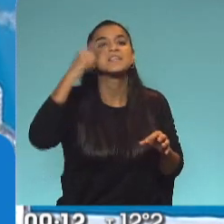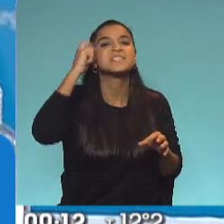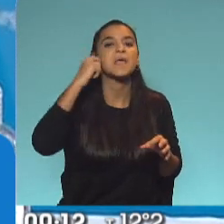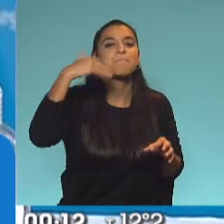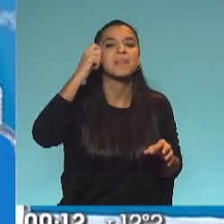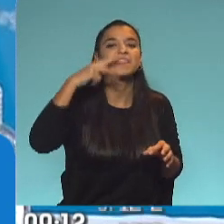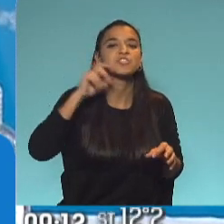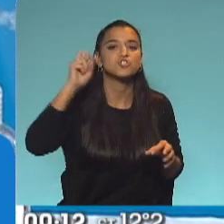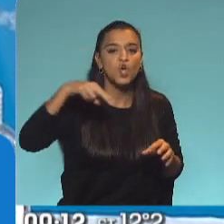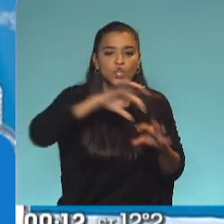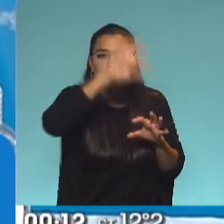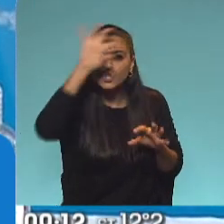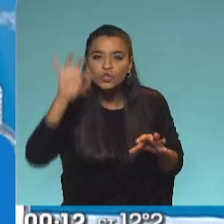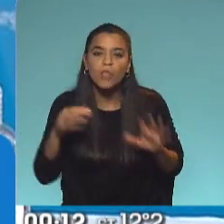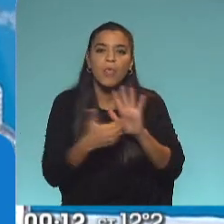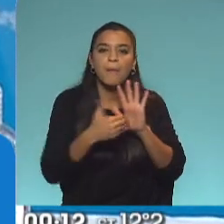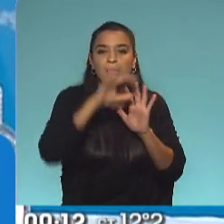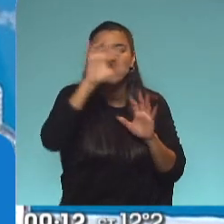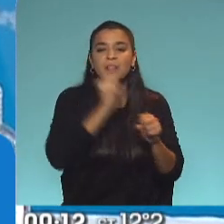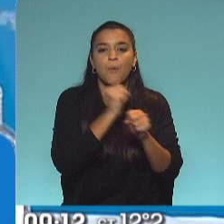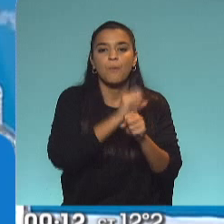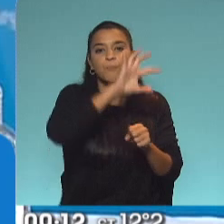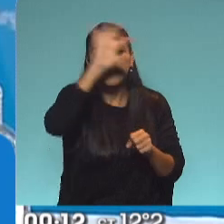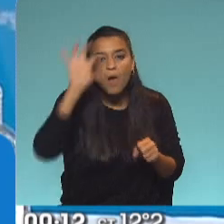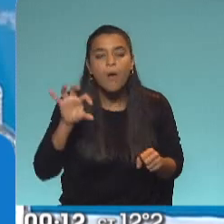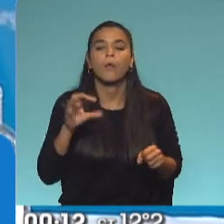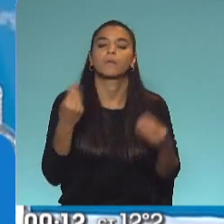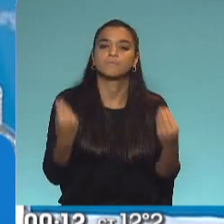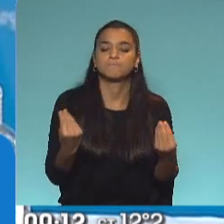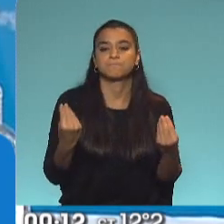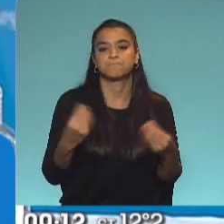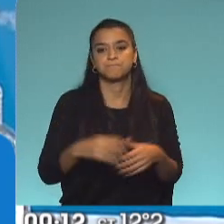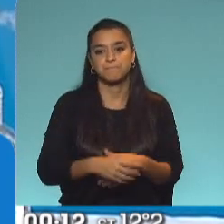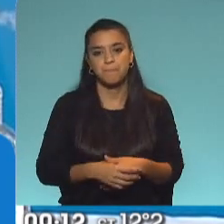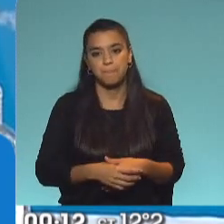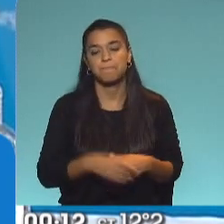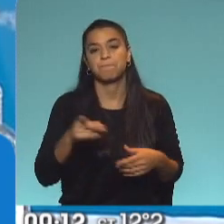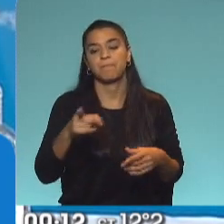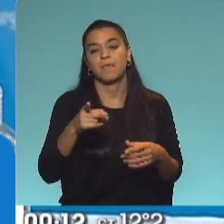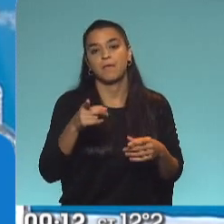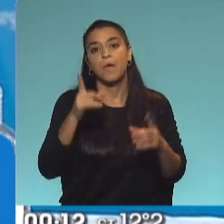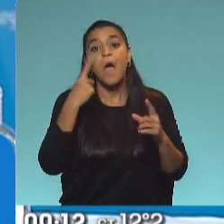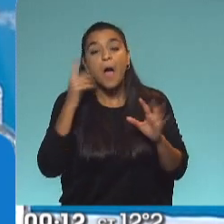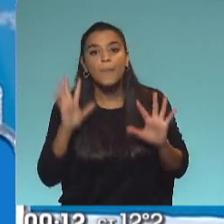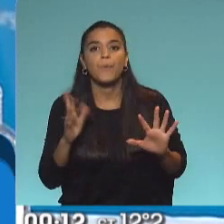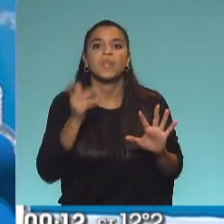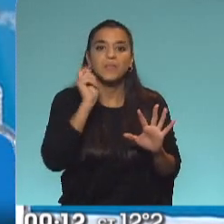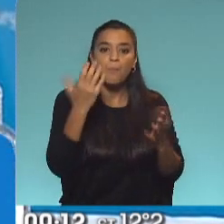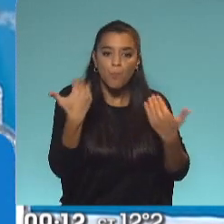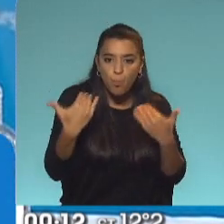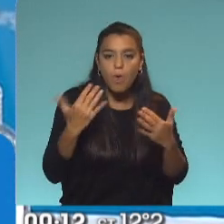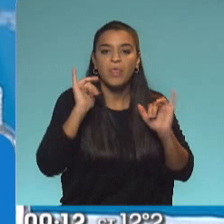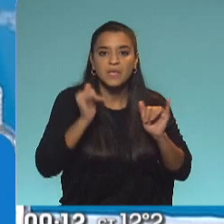el trabajo que están realizando las provincias en la definición de la clasificación de quienes están